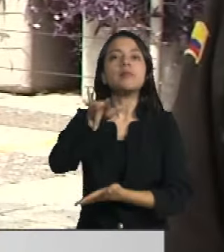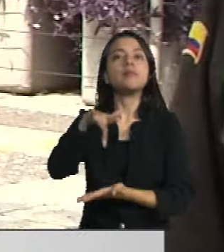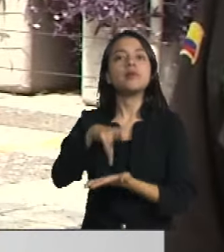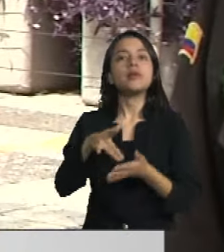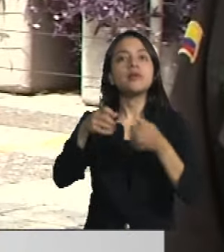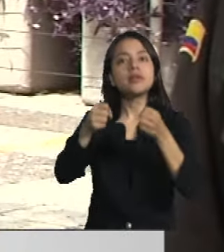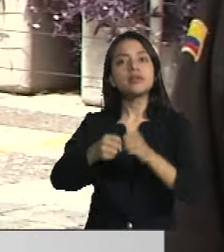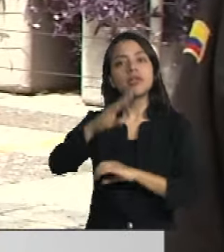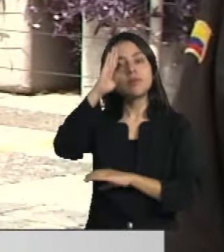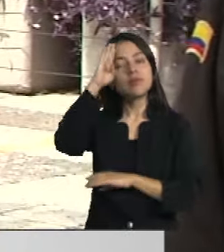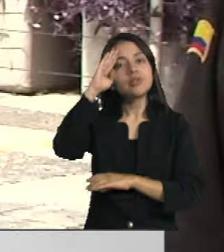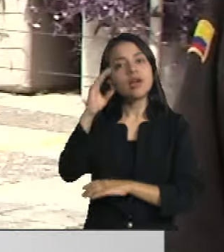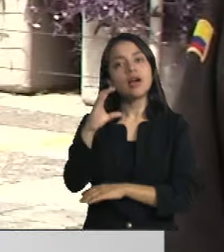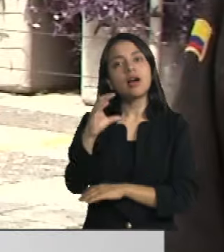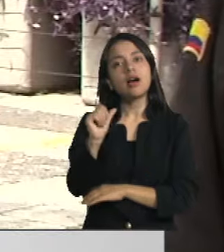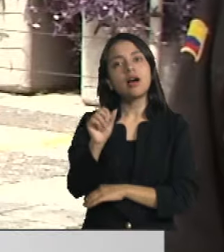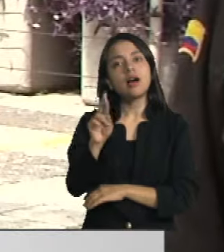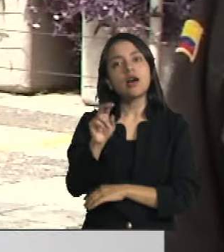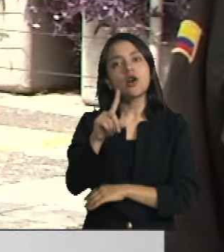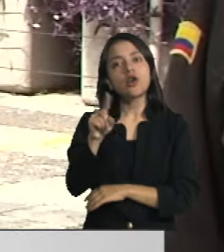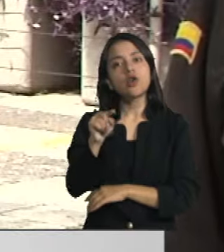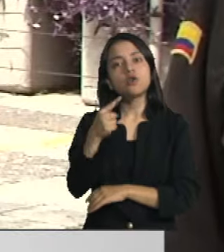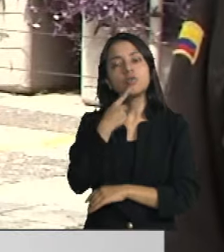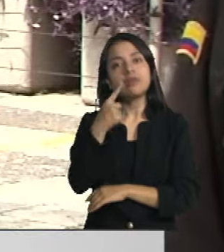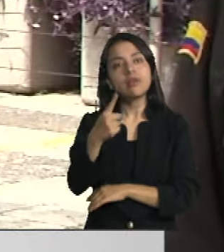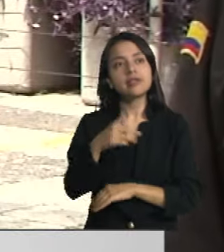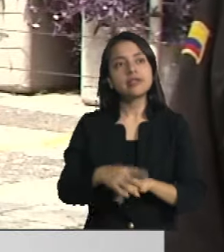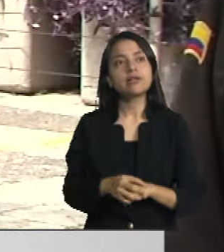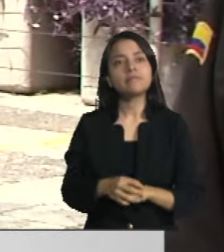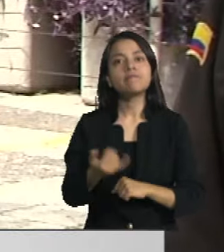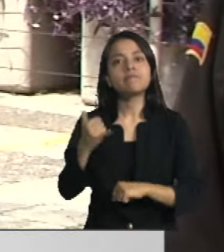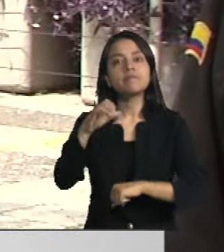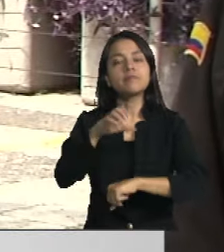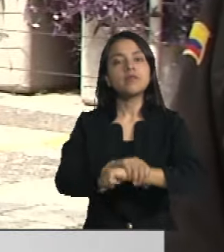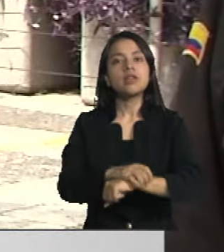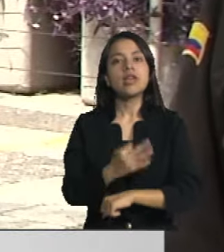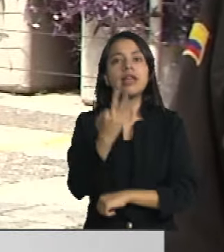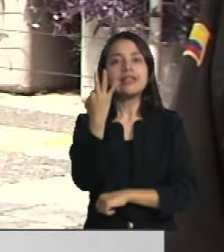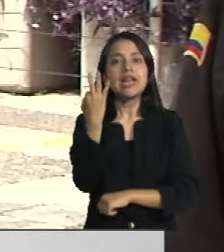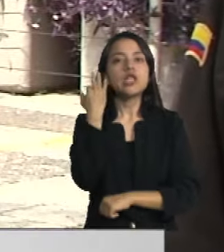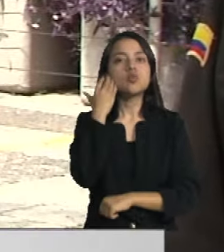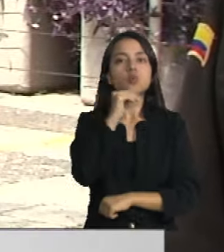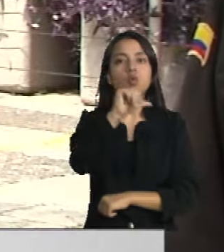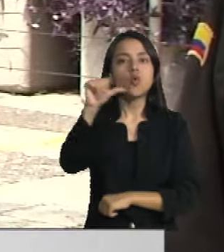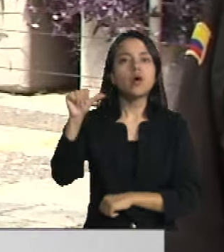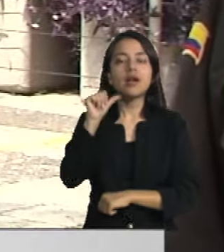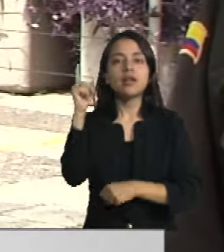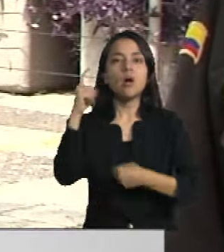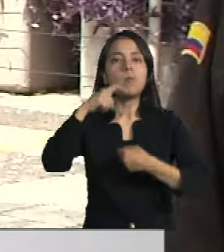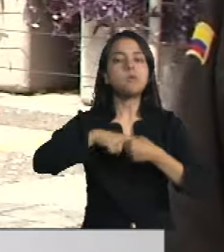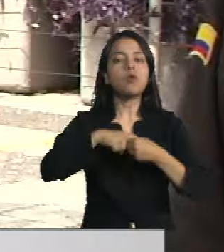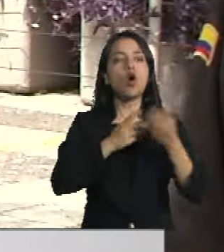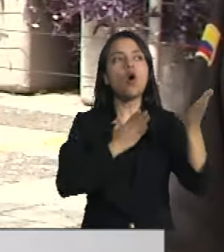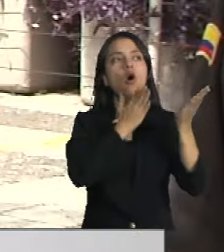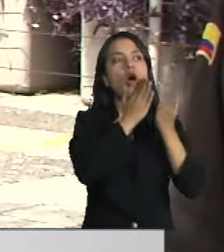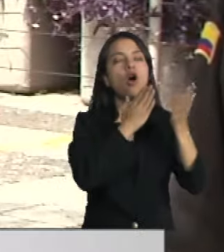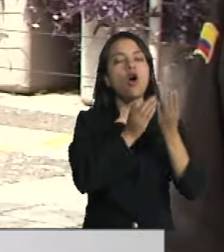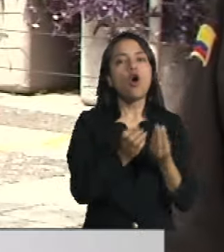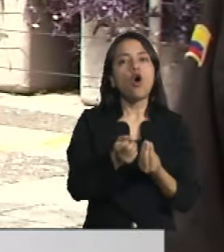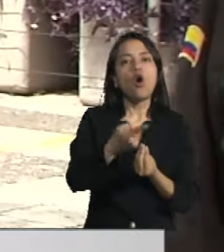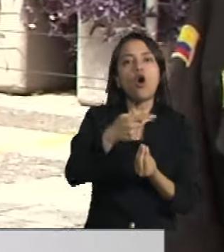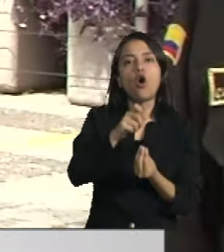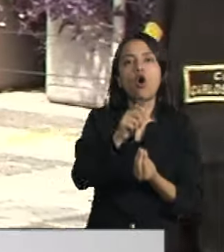el coronel Carlos Martínez, porque se acaba de confirmar la captura de 3 mujeres al servicio del Clan del Golfo con